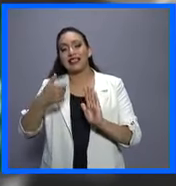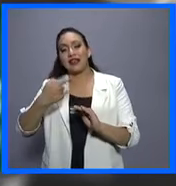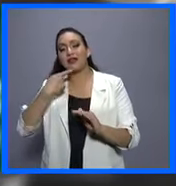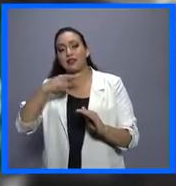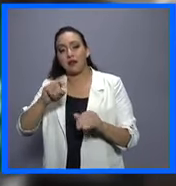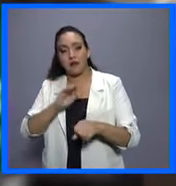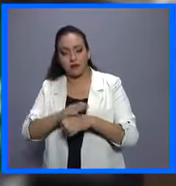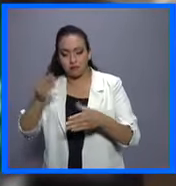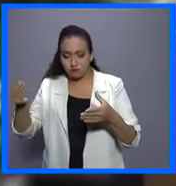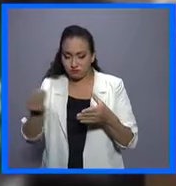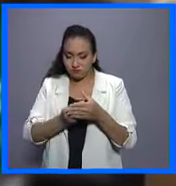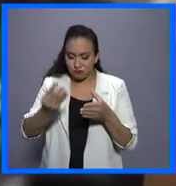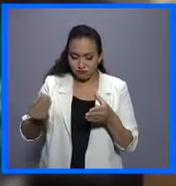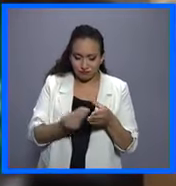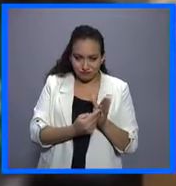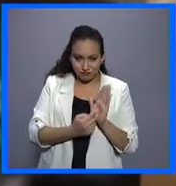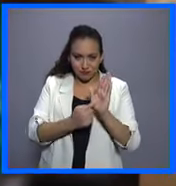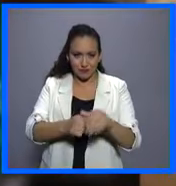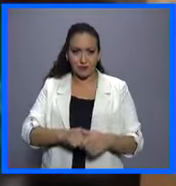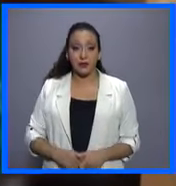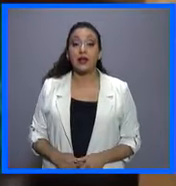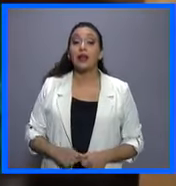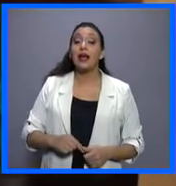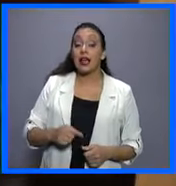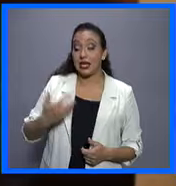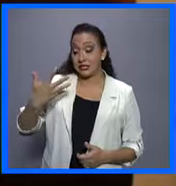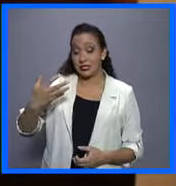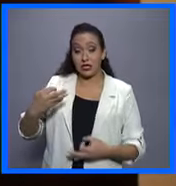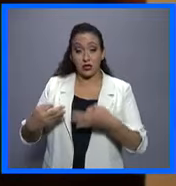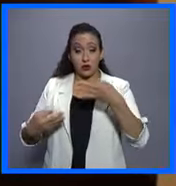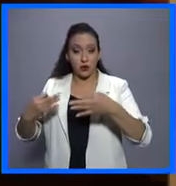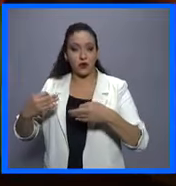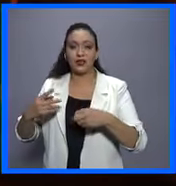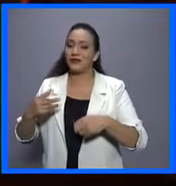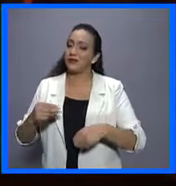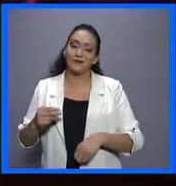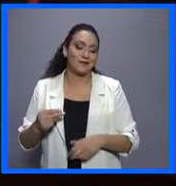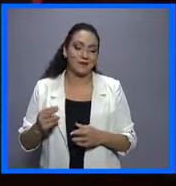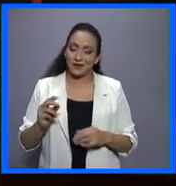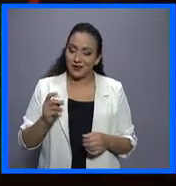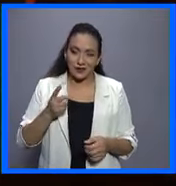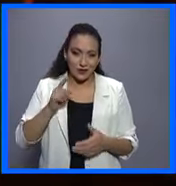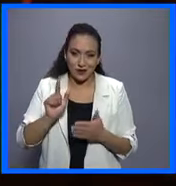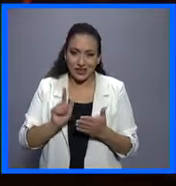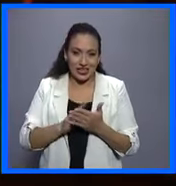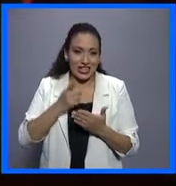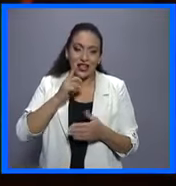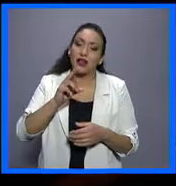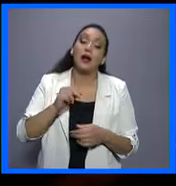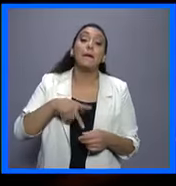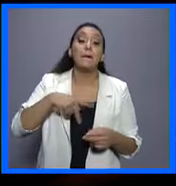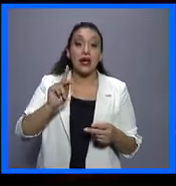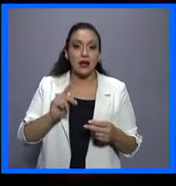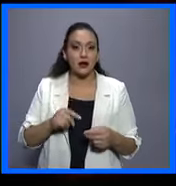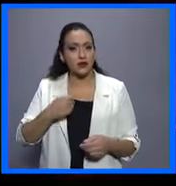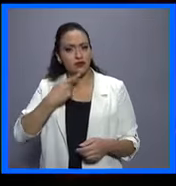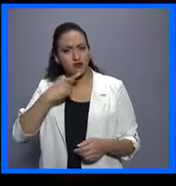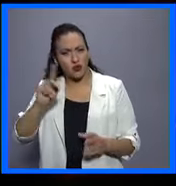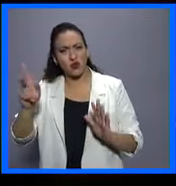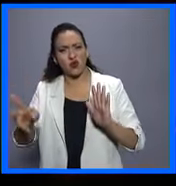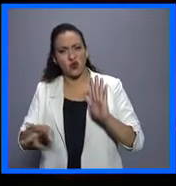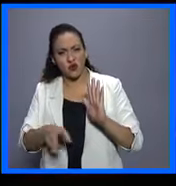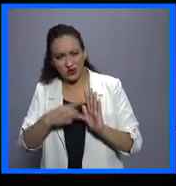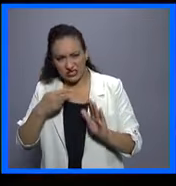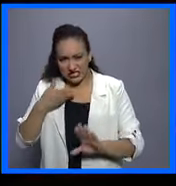demandas de amparo indirecto. En 5 de los juicios se negó la suspensión provisional de la norma, pero después de que se interpusieron recursos